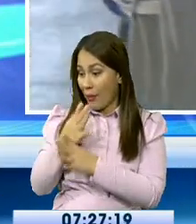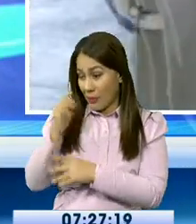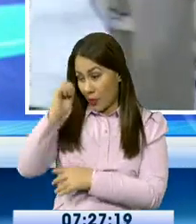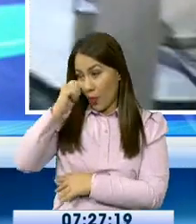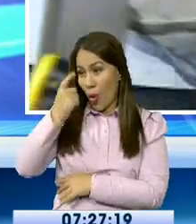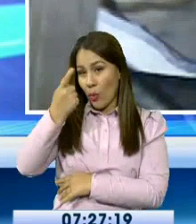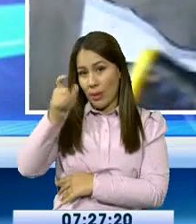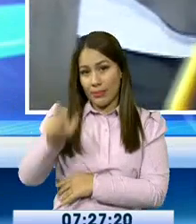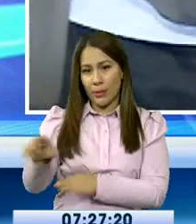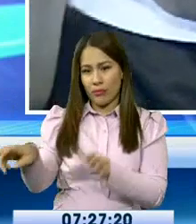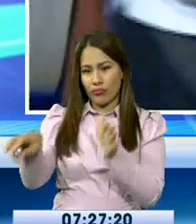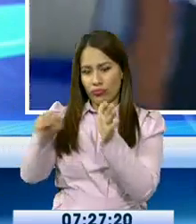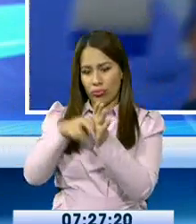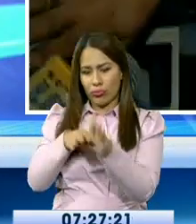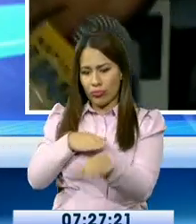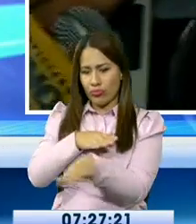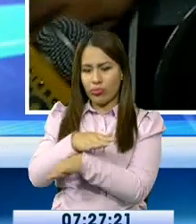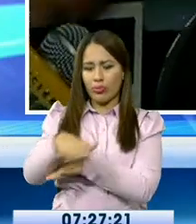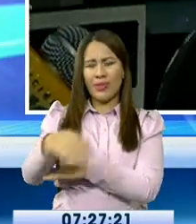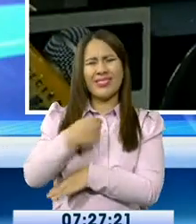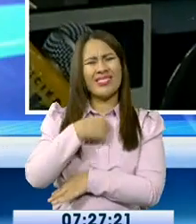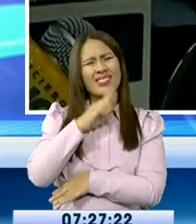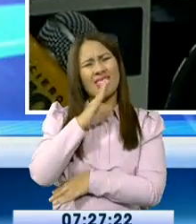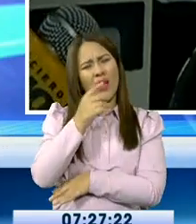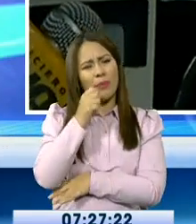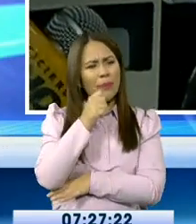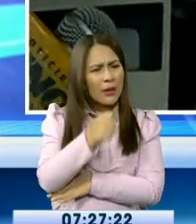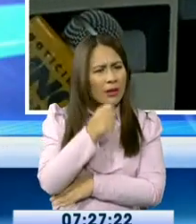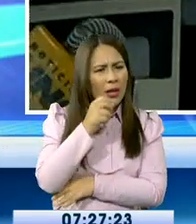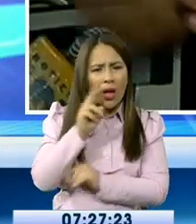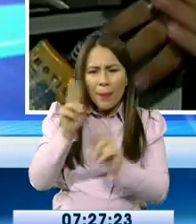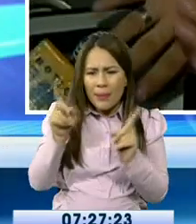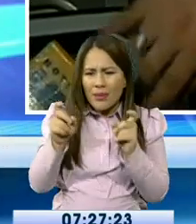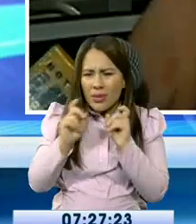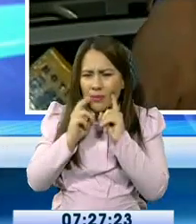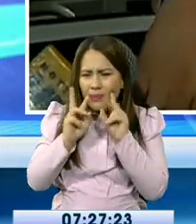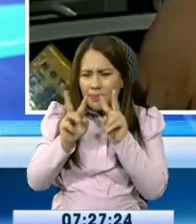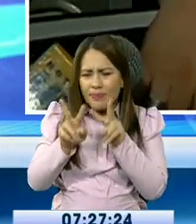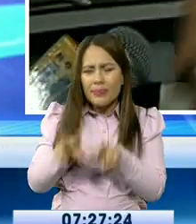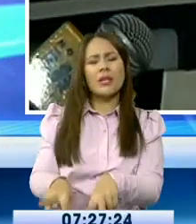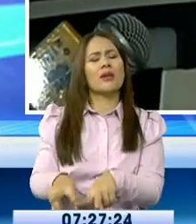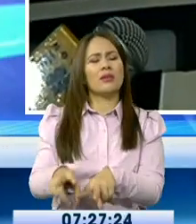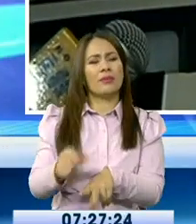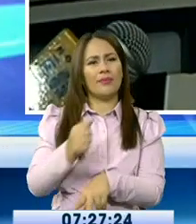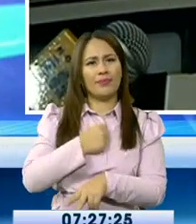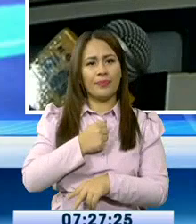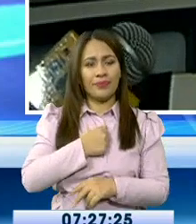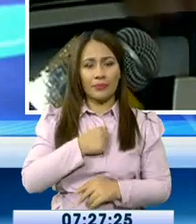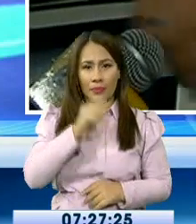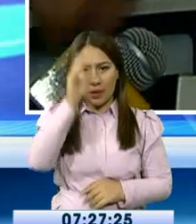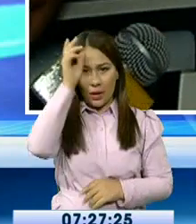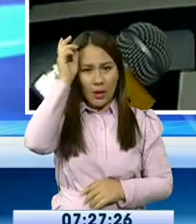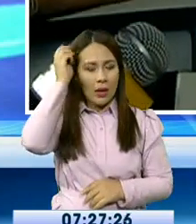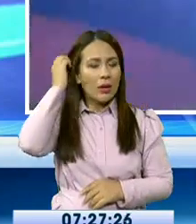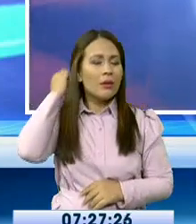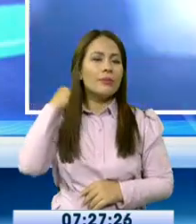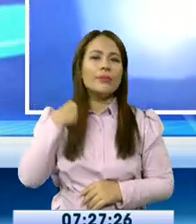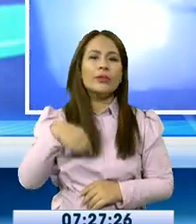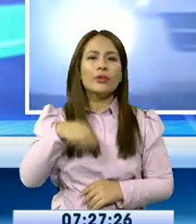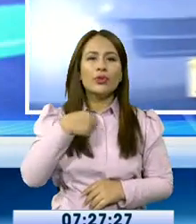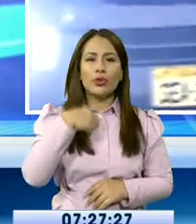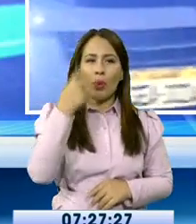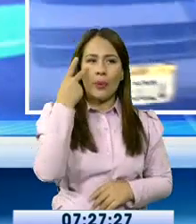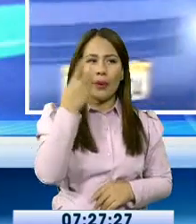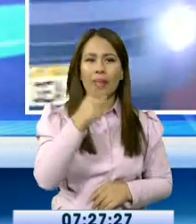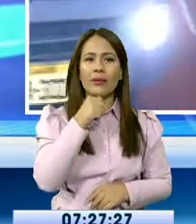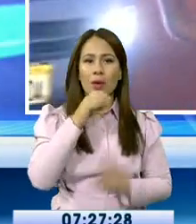pasajero, y lo he dicho toda mi vida periodística, siempre lo he dicho porque lo he visto. no porque me lo han contado, lo he visto, se cruzan entre ellos,